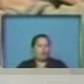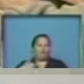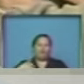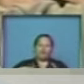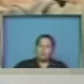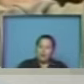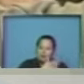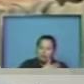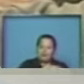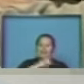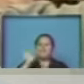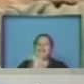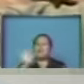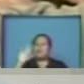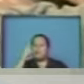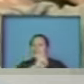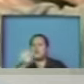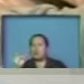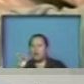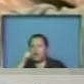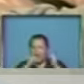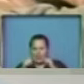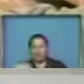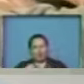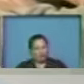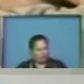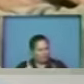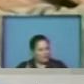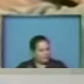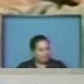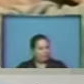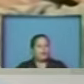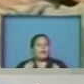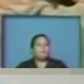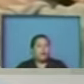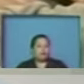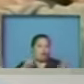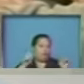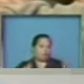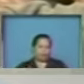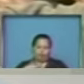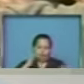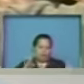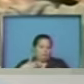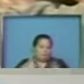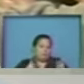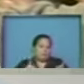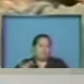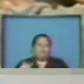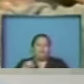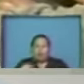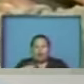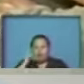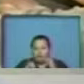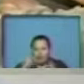fui sin un muerto y sin un herido. Sigo sosteniendo lo mismo. ¿Qué fue lo que sucedió? No conozco más que lo que les puedo contar por lo poquito que se